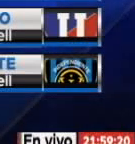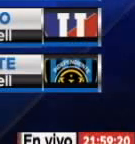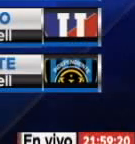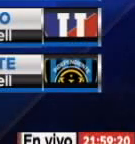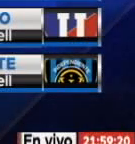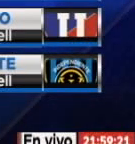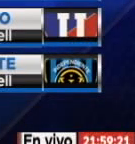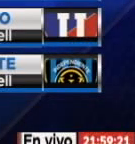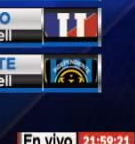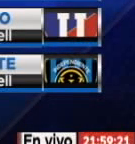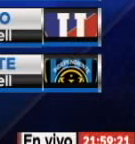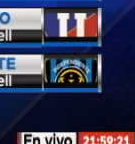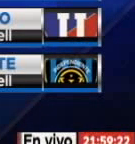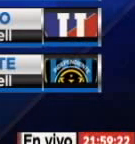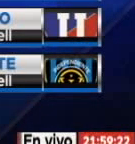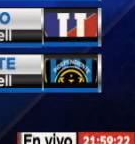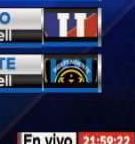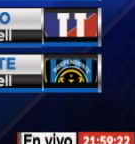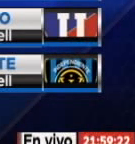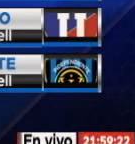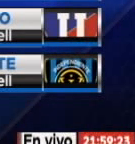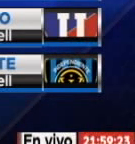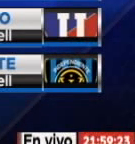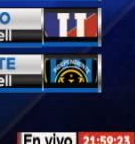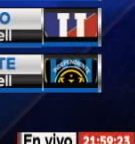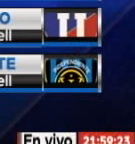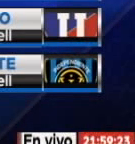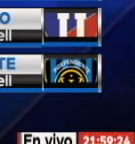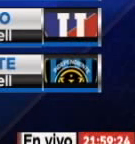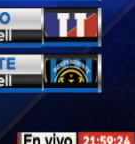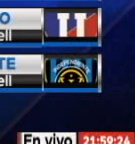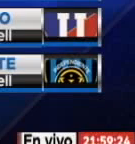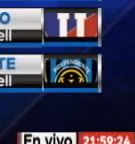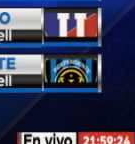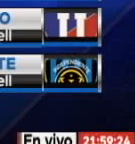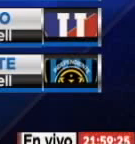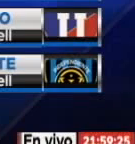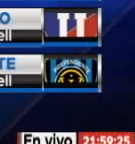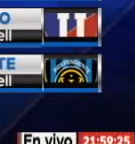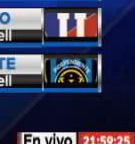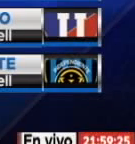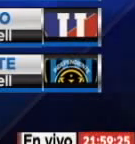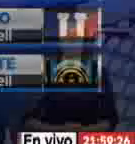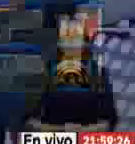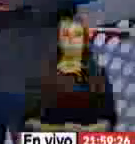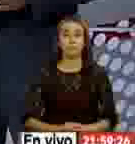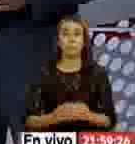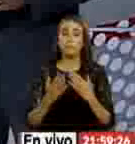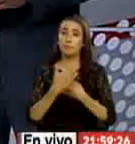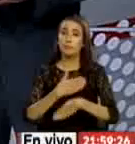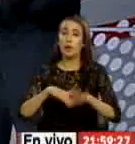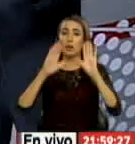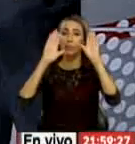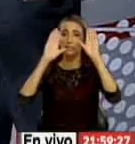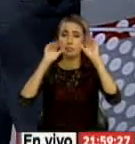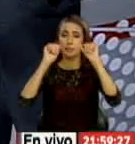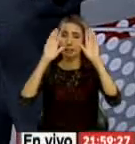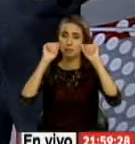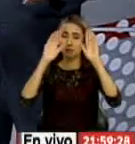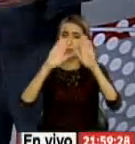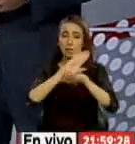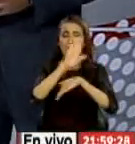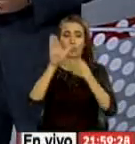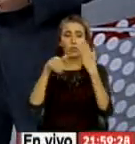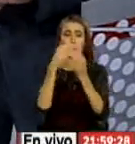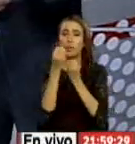ante Independiente en aquel estadio. Bien, nos tenemos que despedir. Esto ha sido por el momento